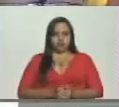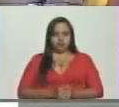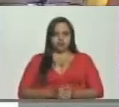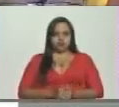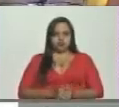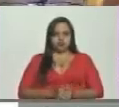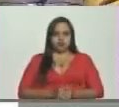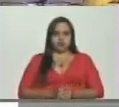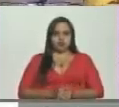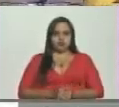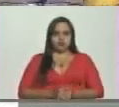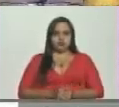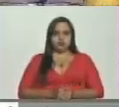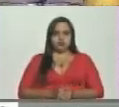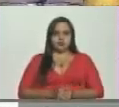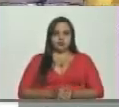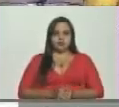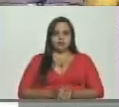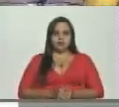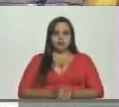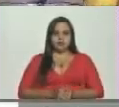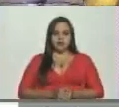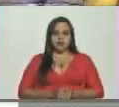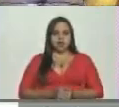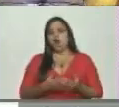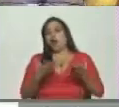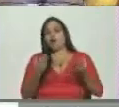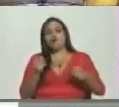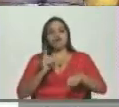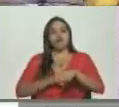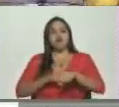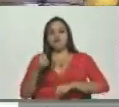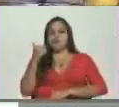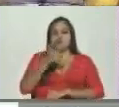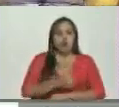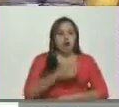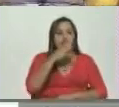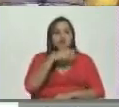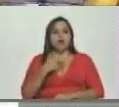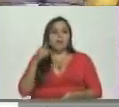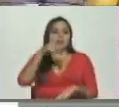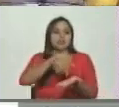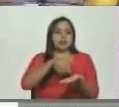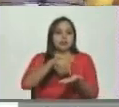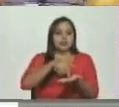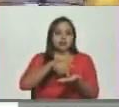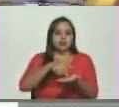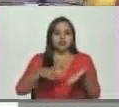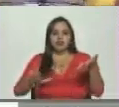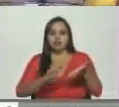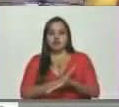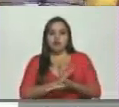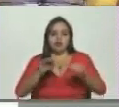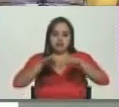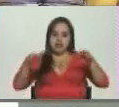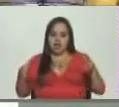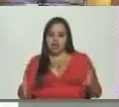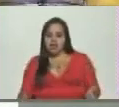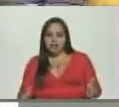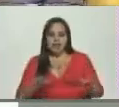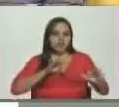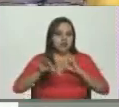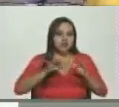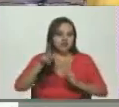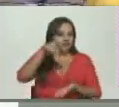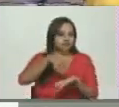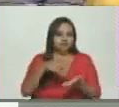en que tenemos mucho tiempo que no hacemos presentaciones a nivel de las tarimas y eso. Y uno